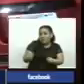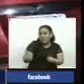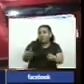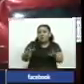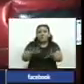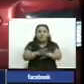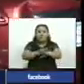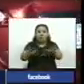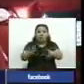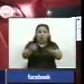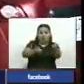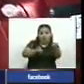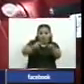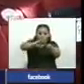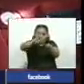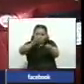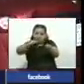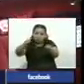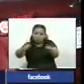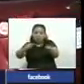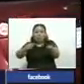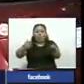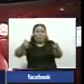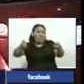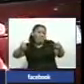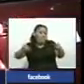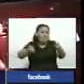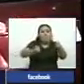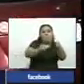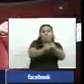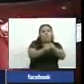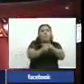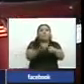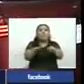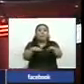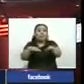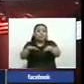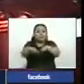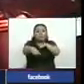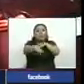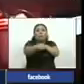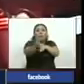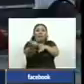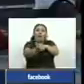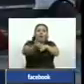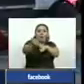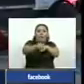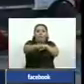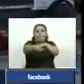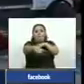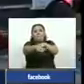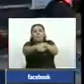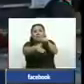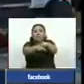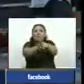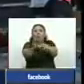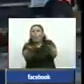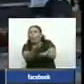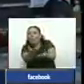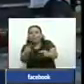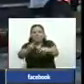destruida quedó una camioneta después de impactar con la parte trasera de un camión que transportaba material de construcción.